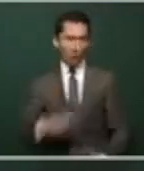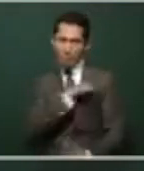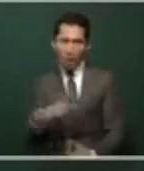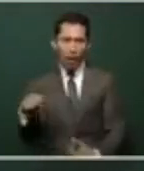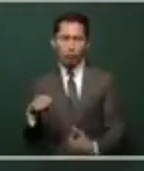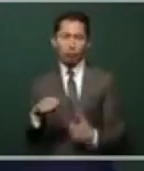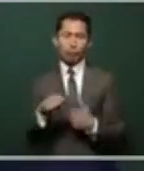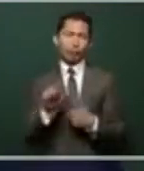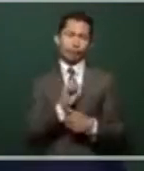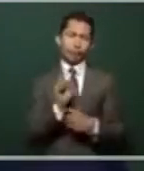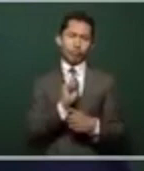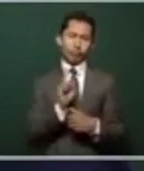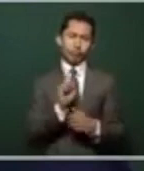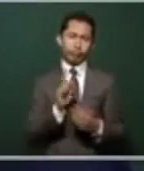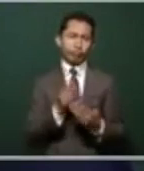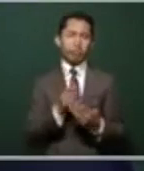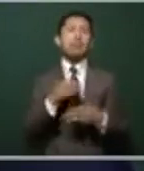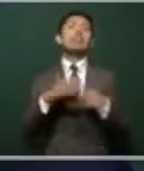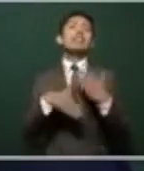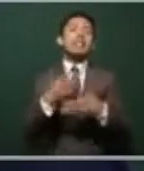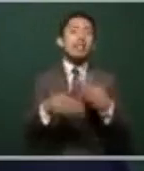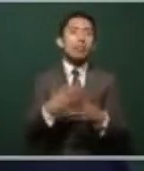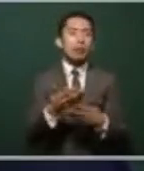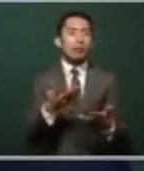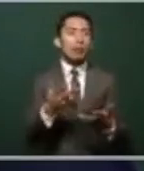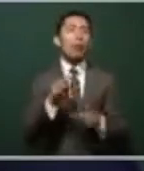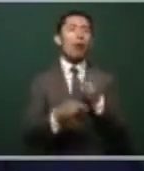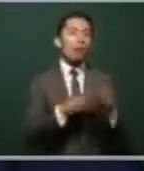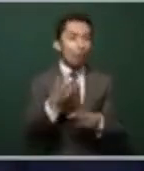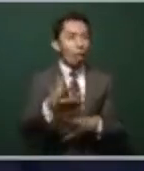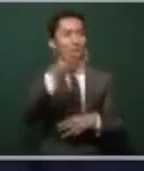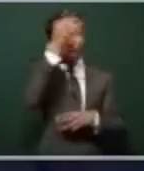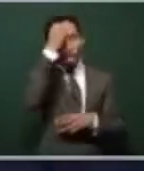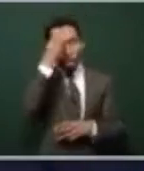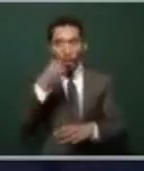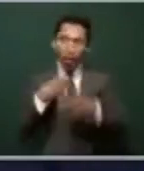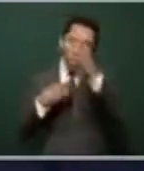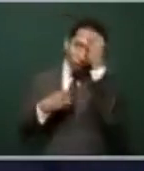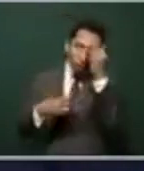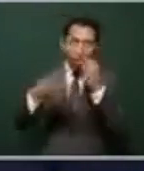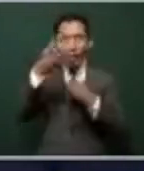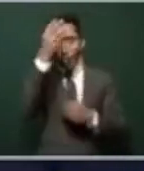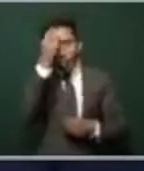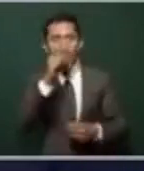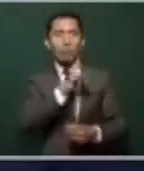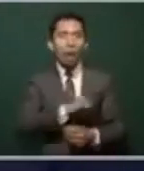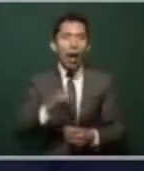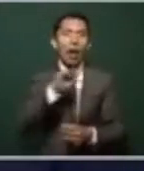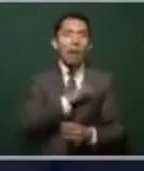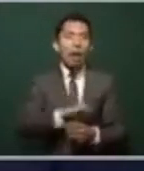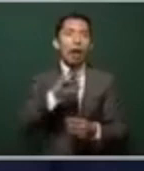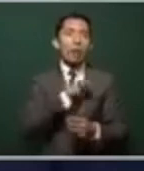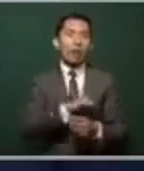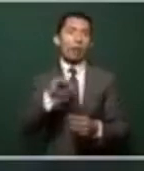circunstancias las que llevan a muchos a tomar el camino de las conductas antisociales.